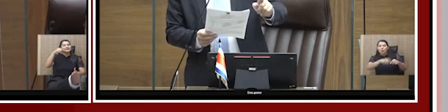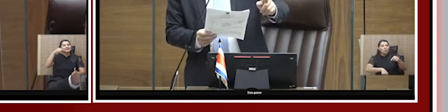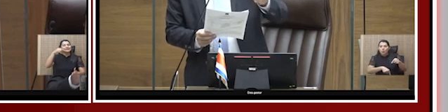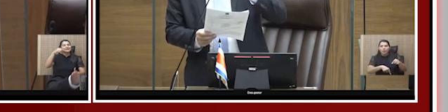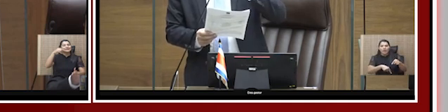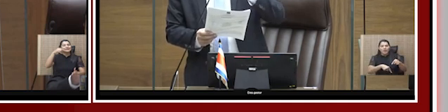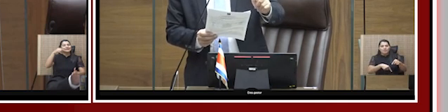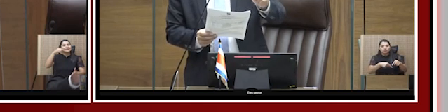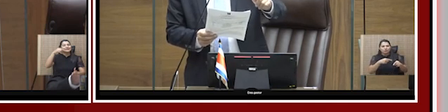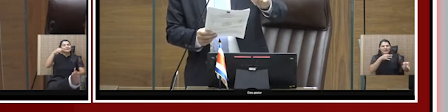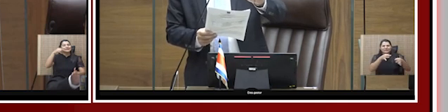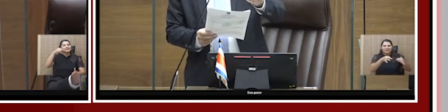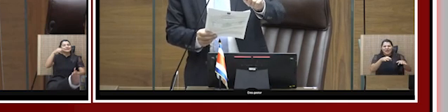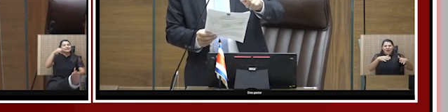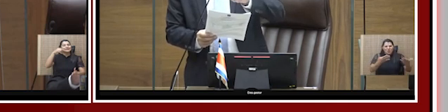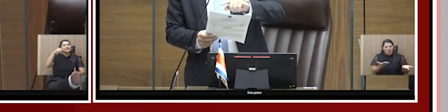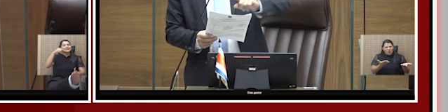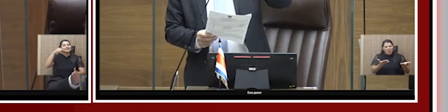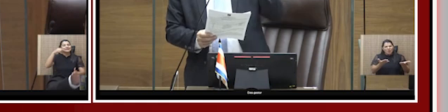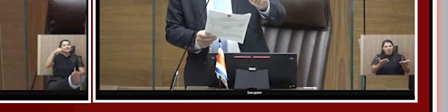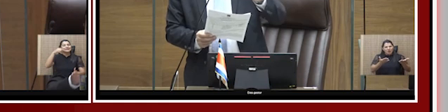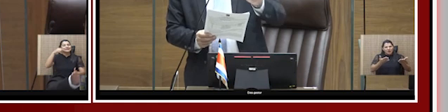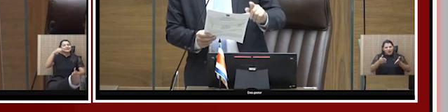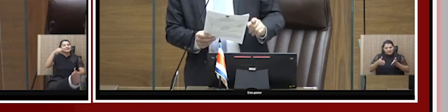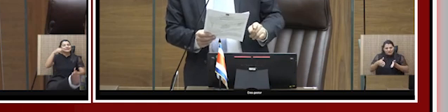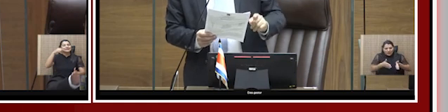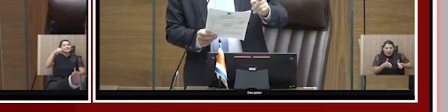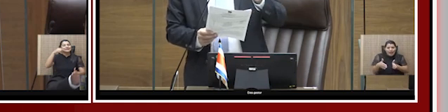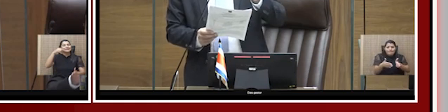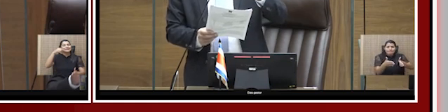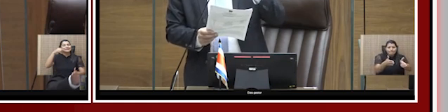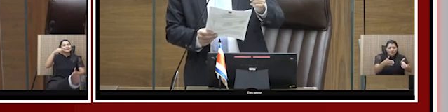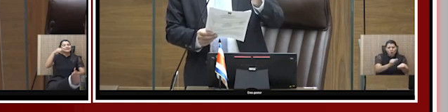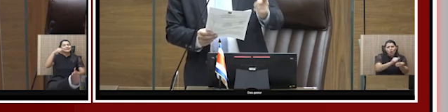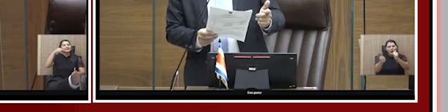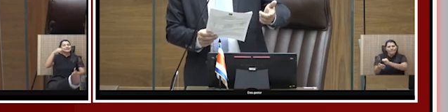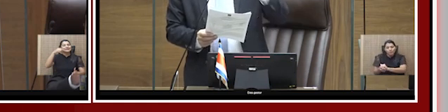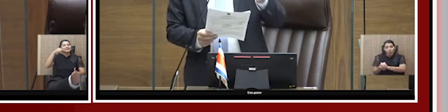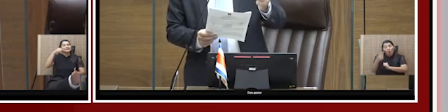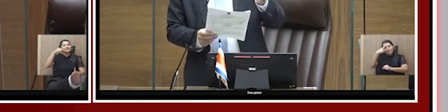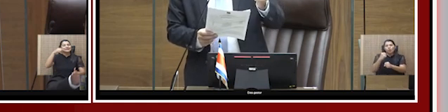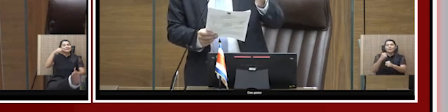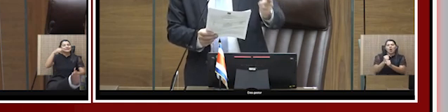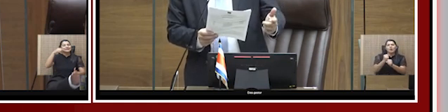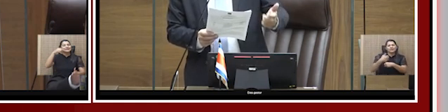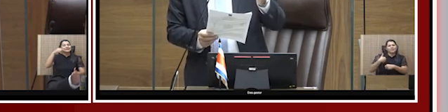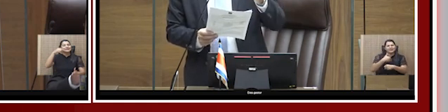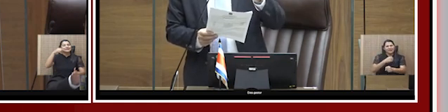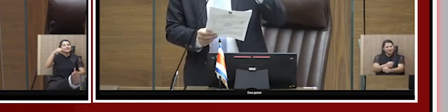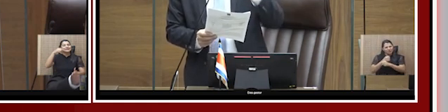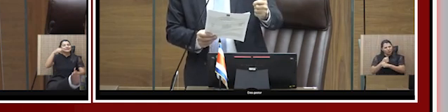nos expuso que las rutas estaban cambiando de destino gracias al trabajo de del Ministerio de Seguridad. No seamos